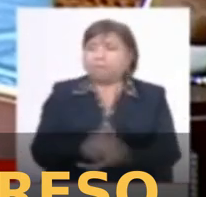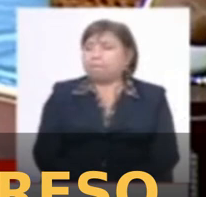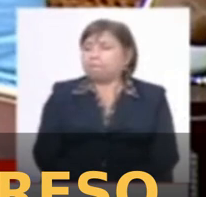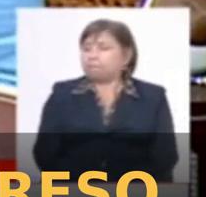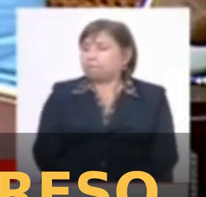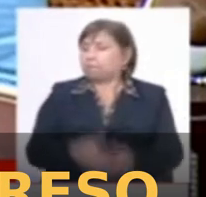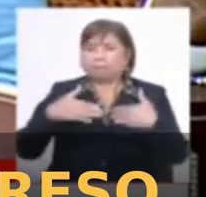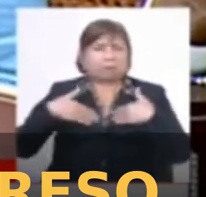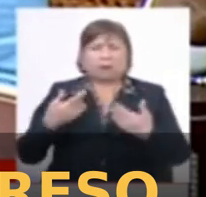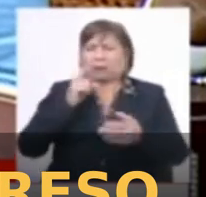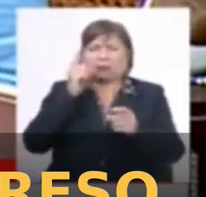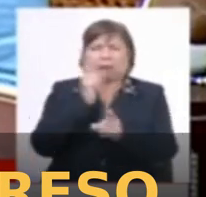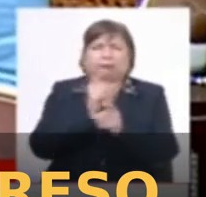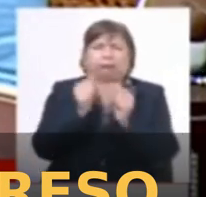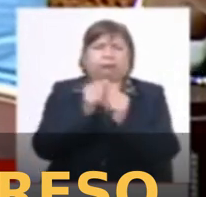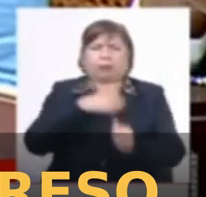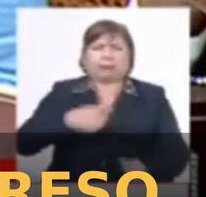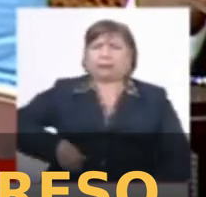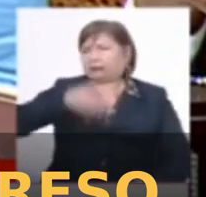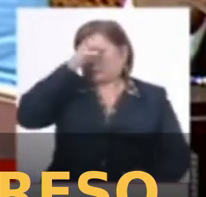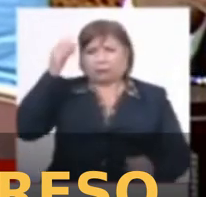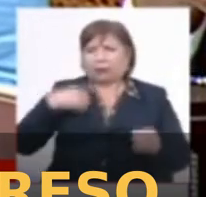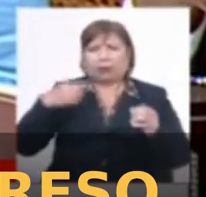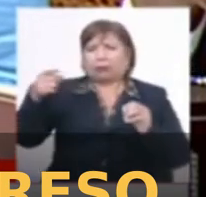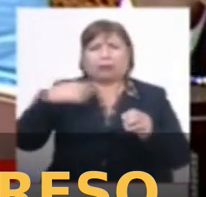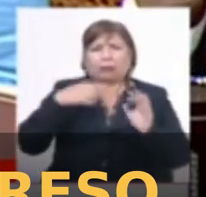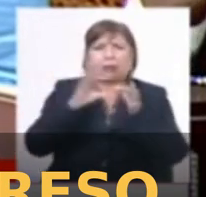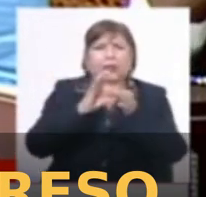Yo no puedo ser leal con el señor presidente porque a mí no me une nada a él.